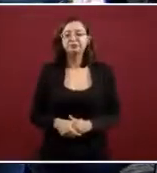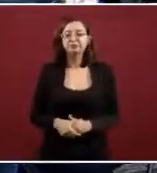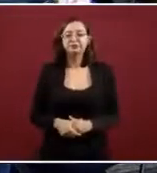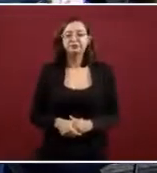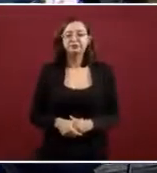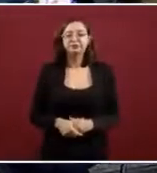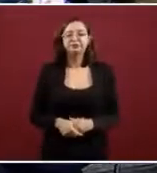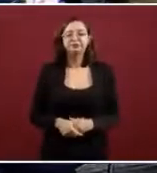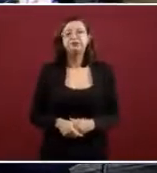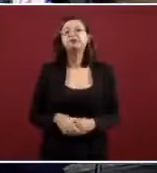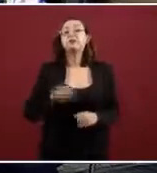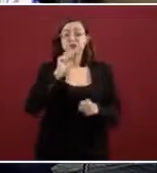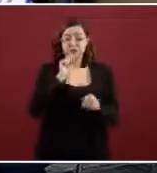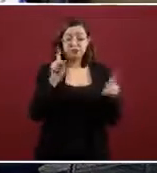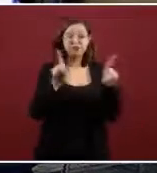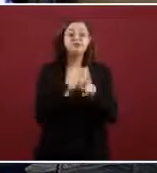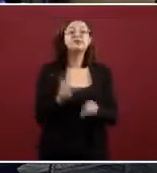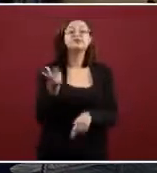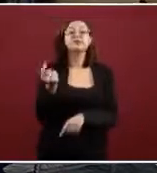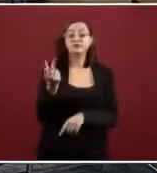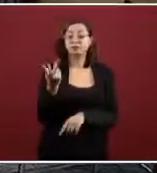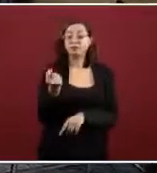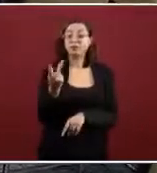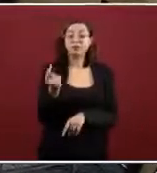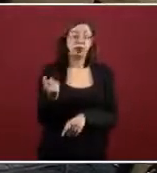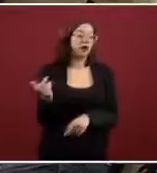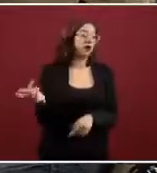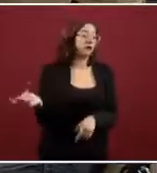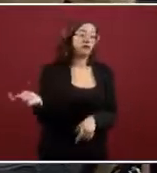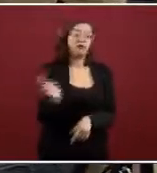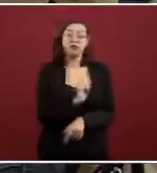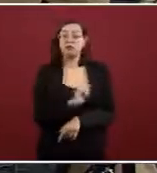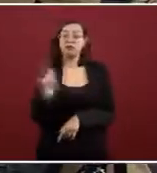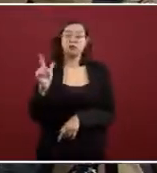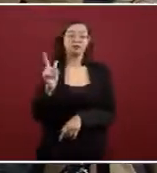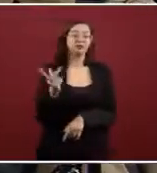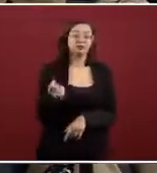Y una televisora famosísima